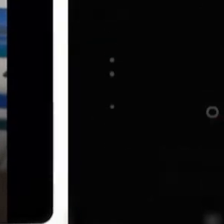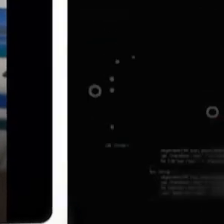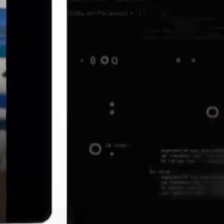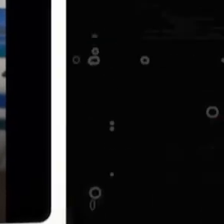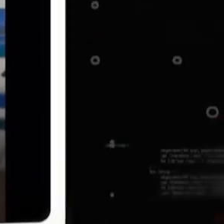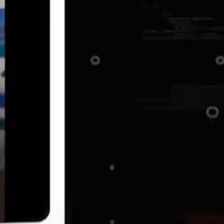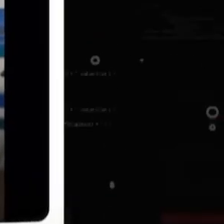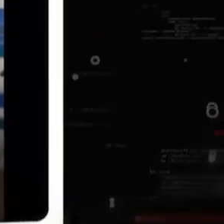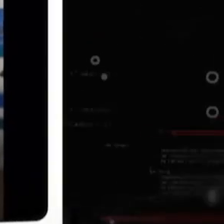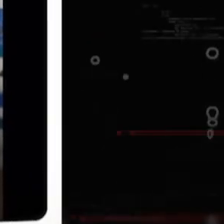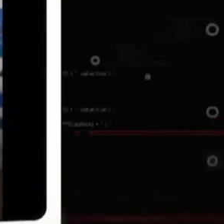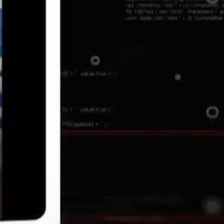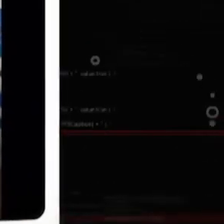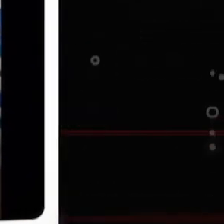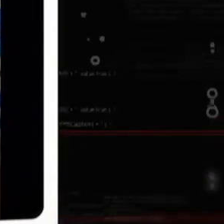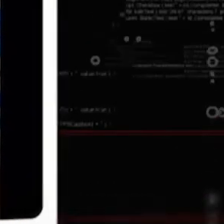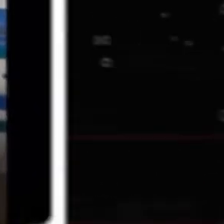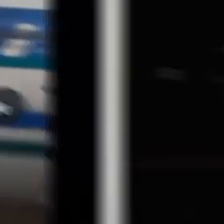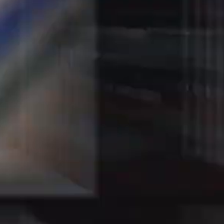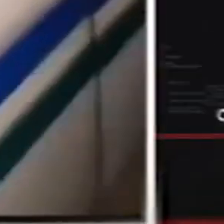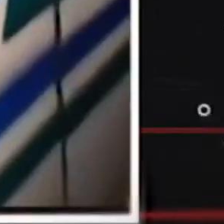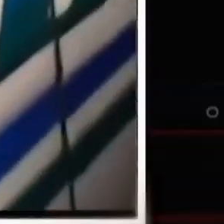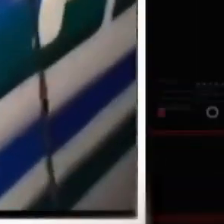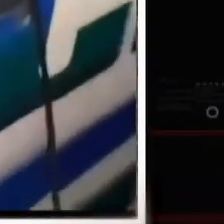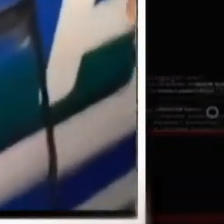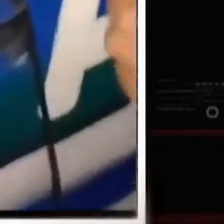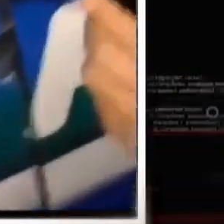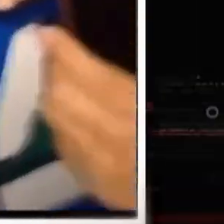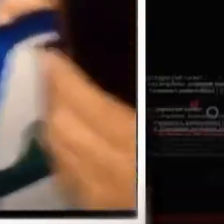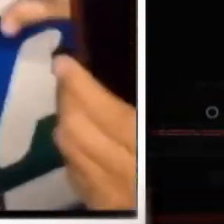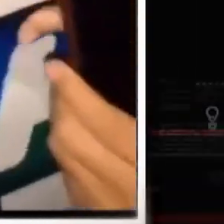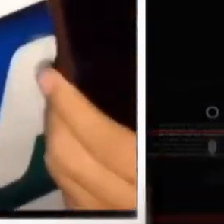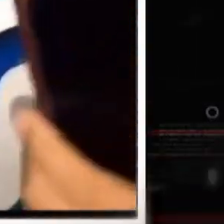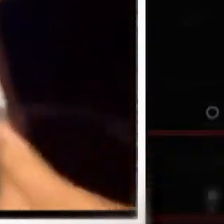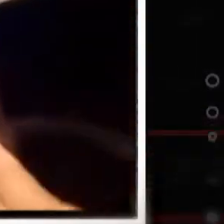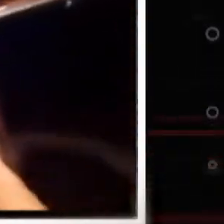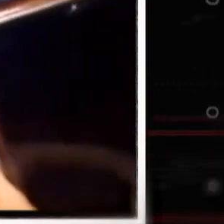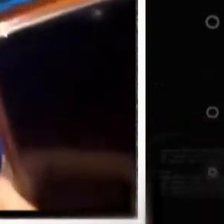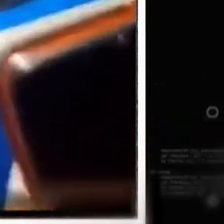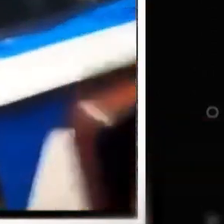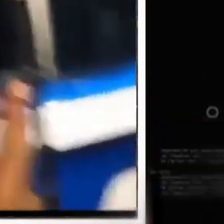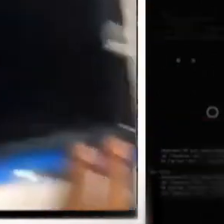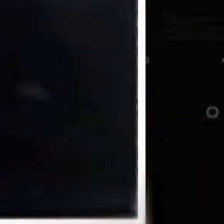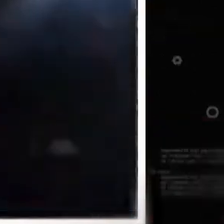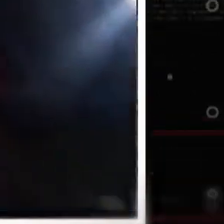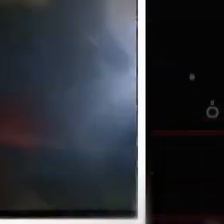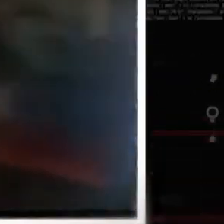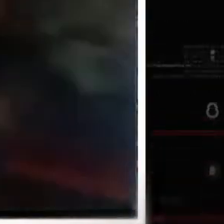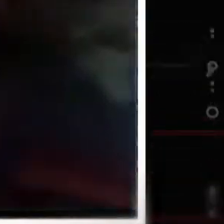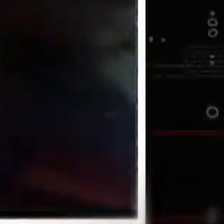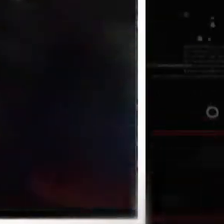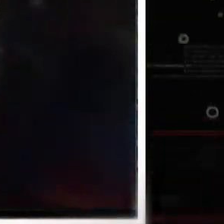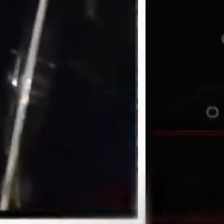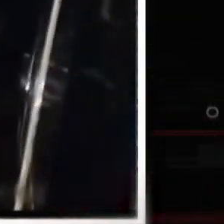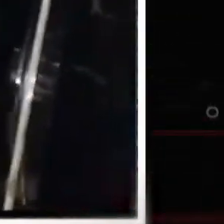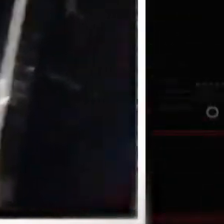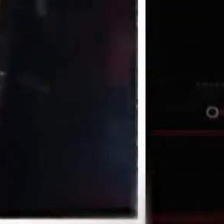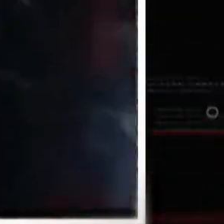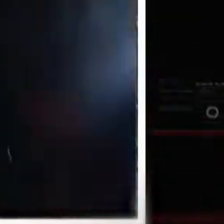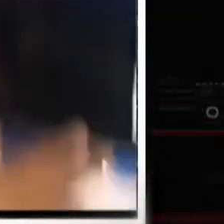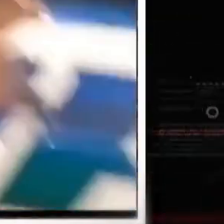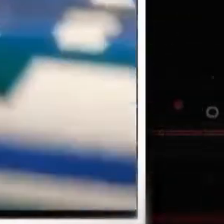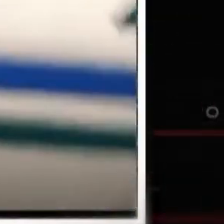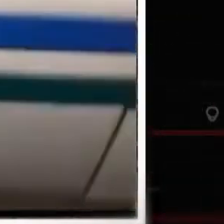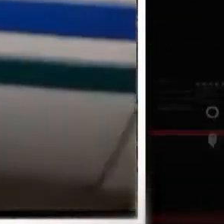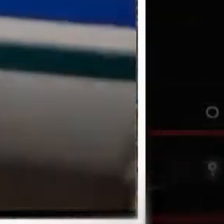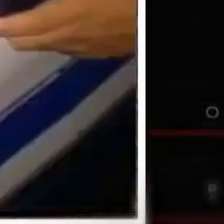de Villahermosa. El 23 de diciembre de 2023, en redes sociales, circuló un video con el audio manipulado en el